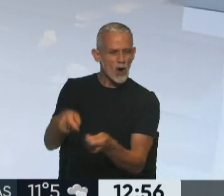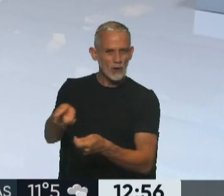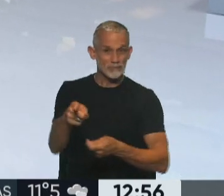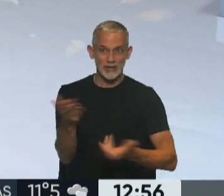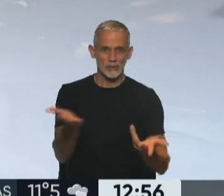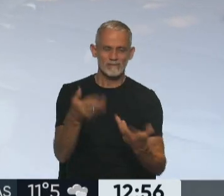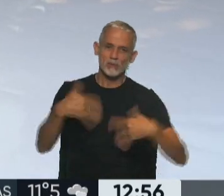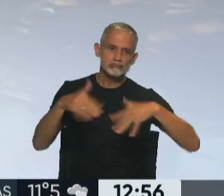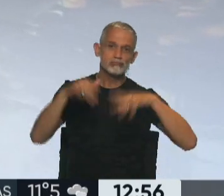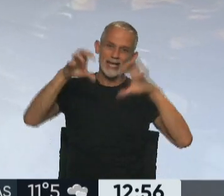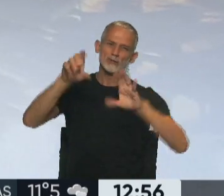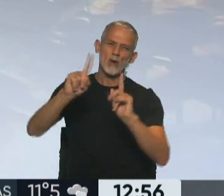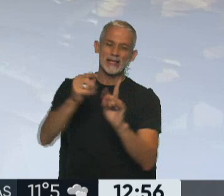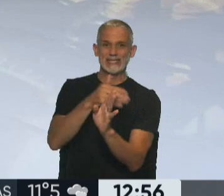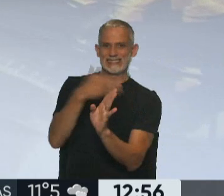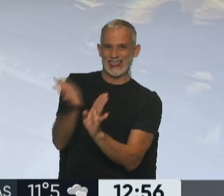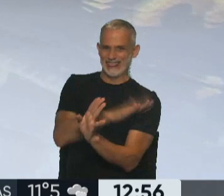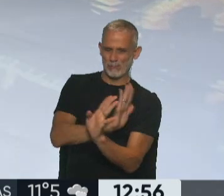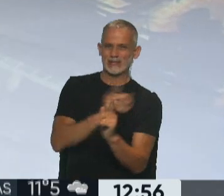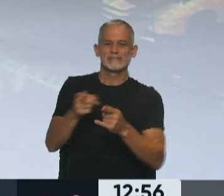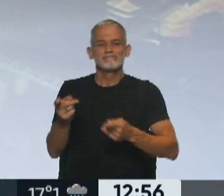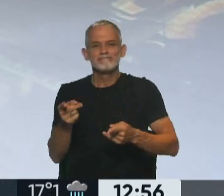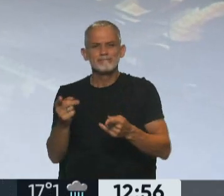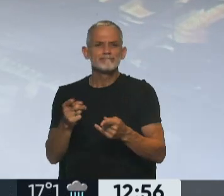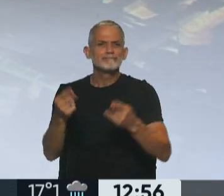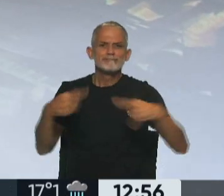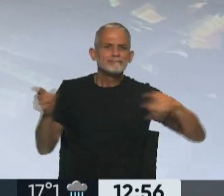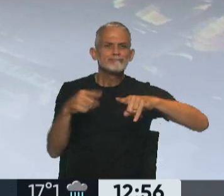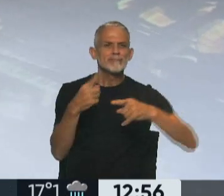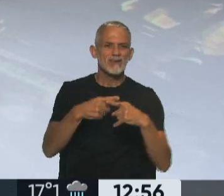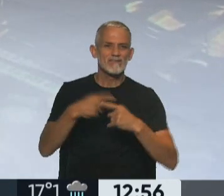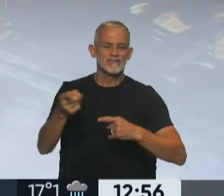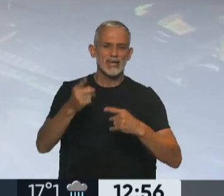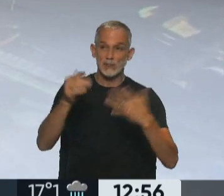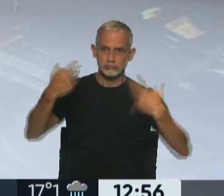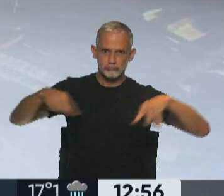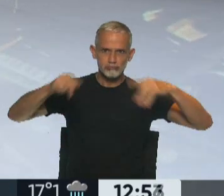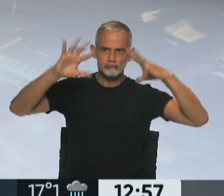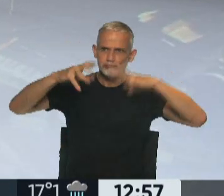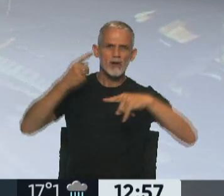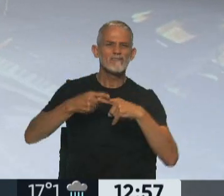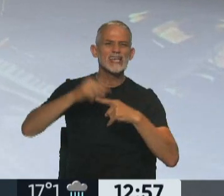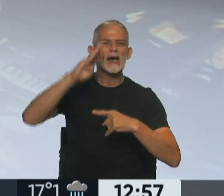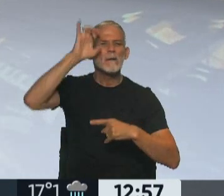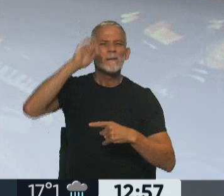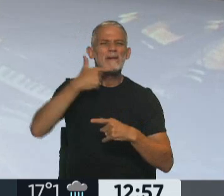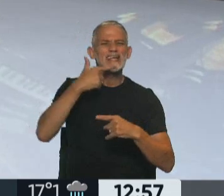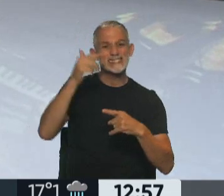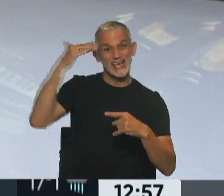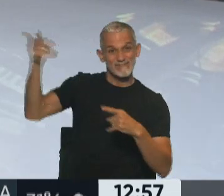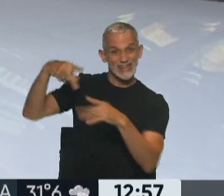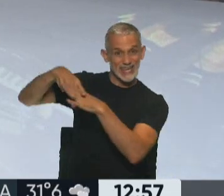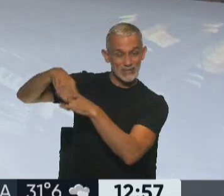fue la tremenda tormenta ahí en la zona de Palermo también, que arrasó con mucha de la estructura de lo que fue la brecha en enfrente, en el hipódromo,